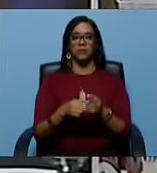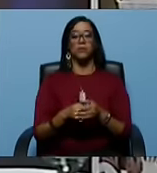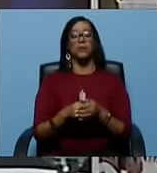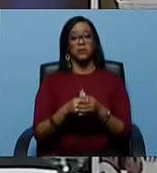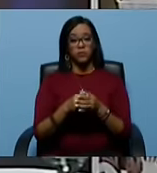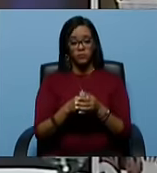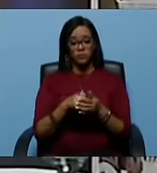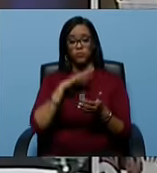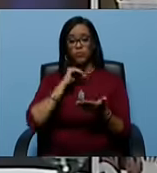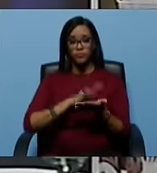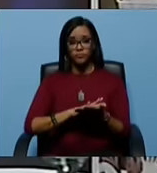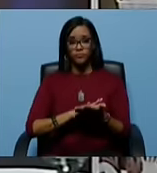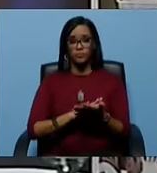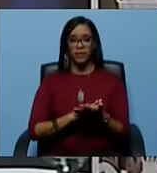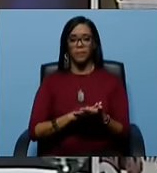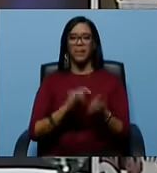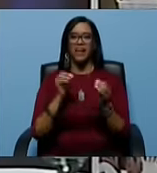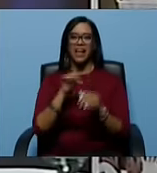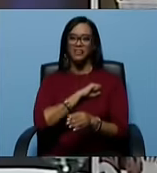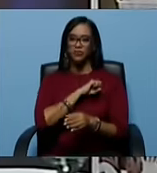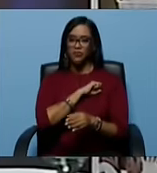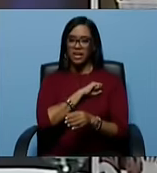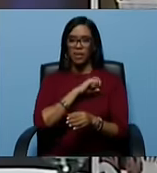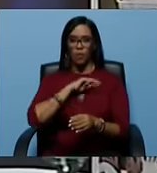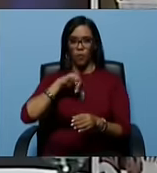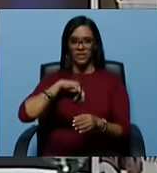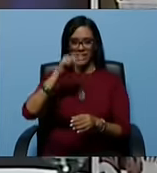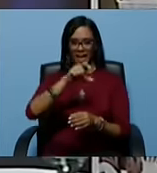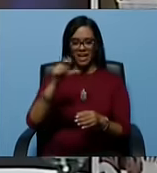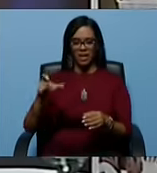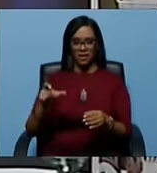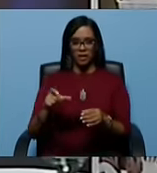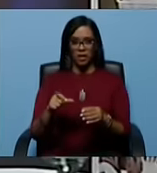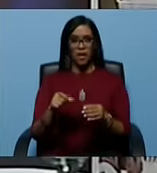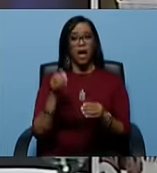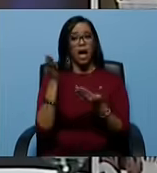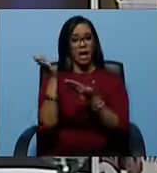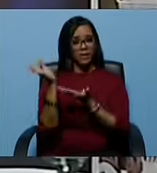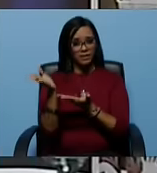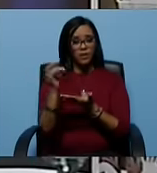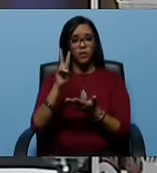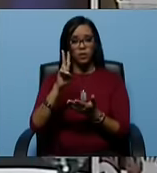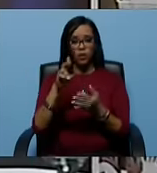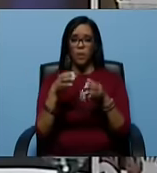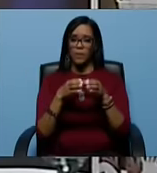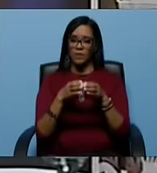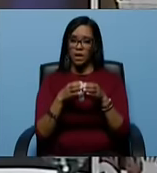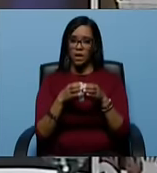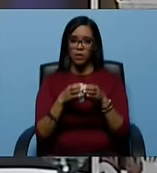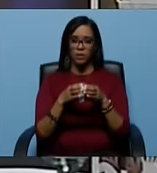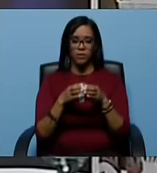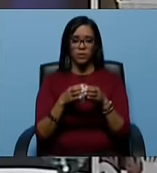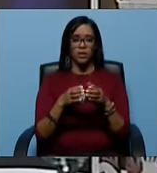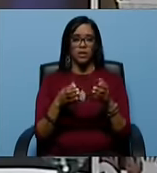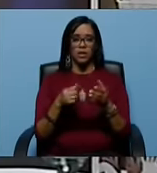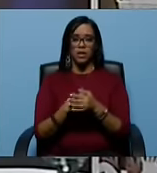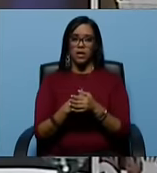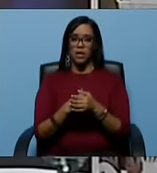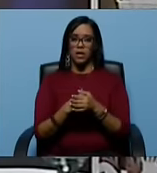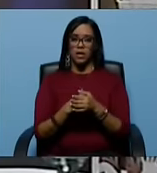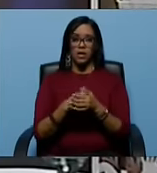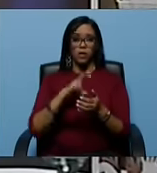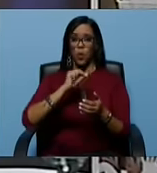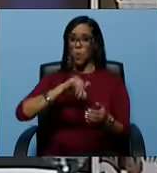para amedrentarnos. A esas compañeras no podemos condenarlas al olvido,